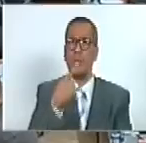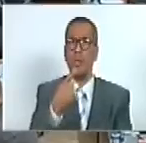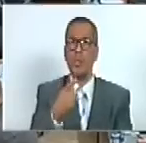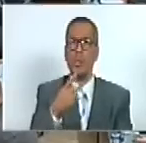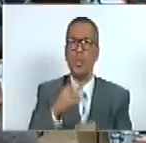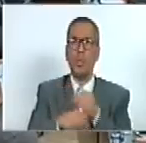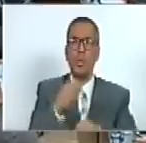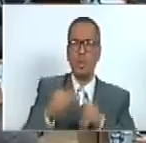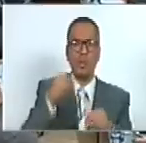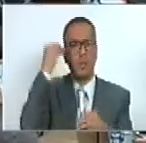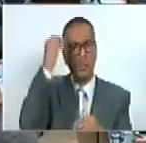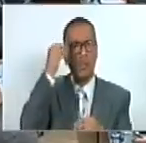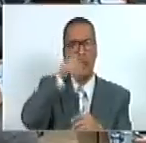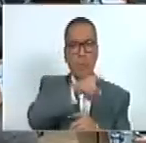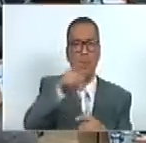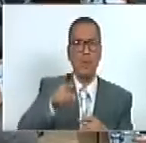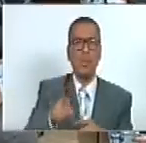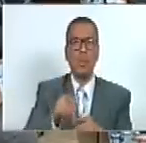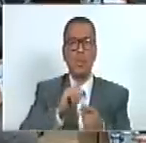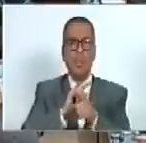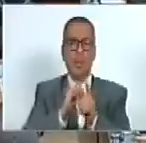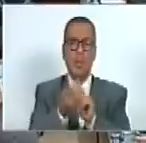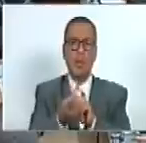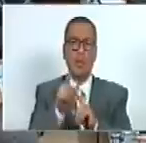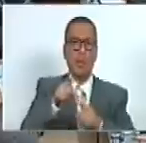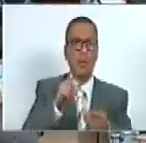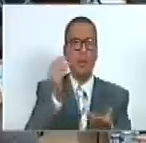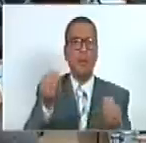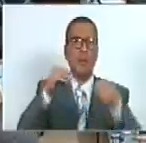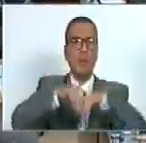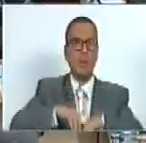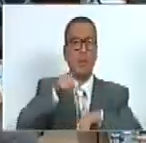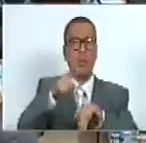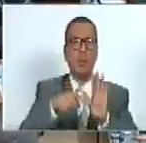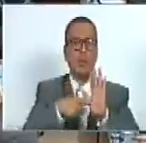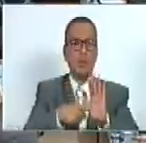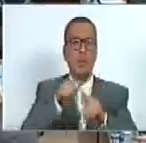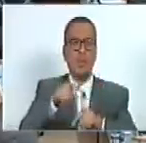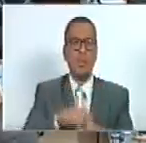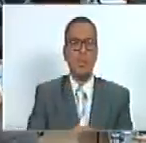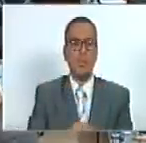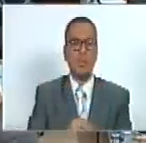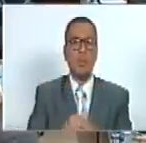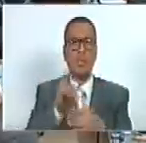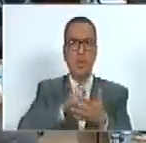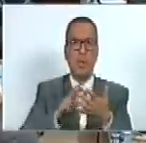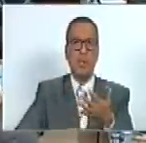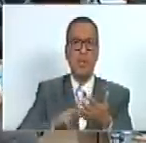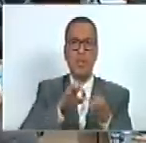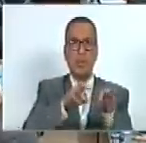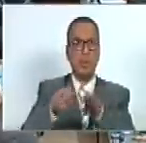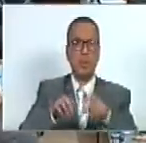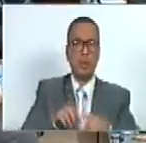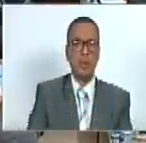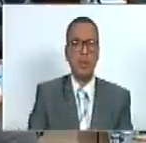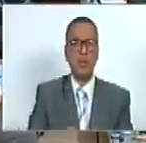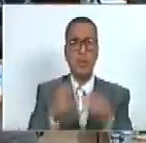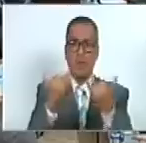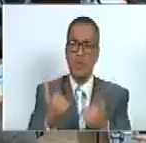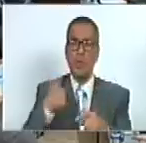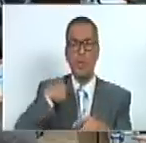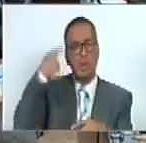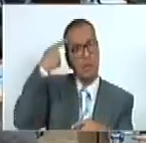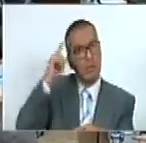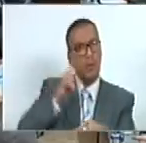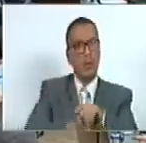hacer consideraciones en la modificación del presente acuerdo presentado por y leído por la Secretaría. Ahora bien, yo creo que